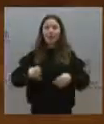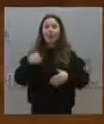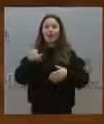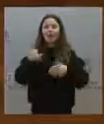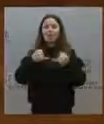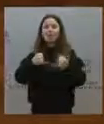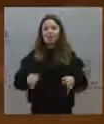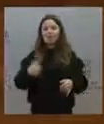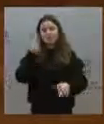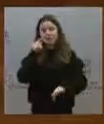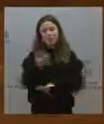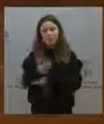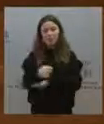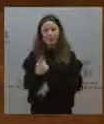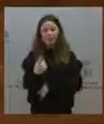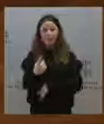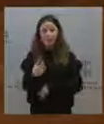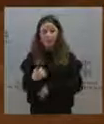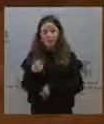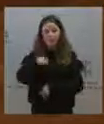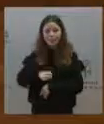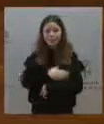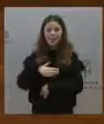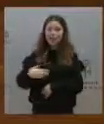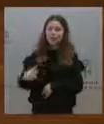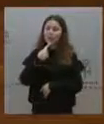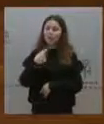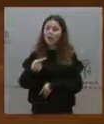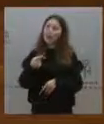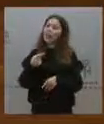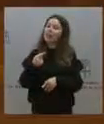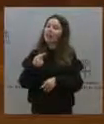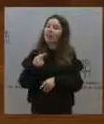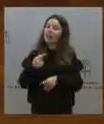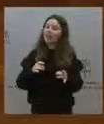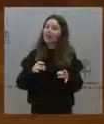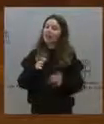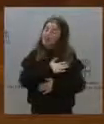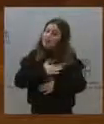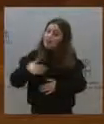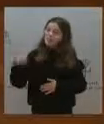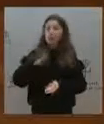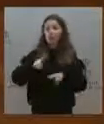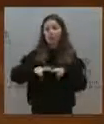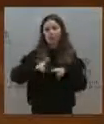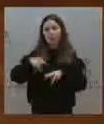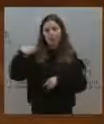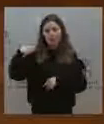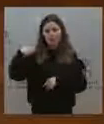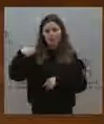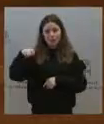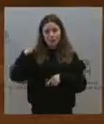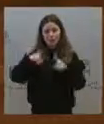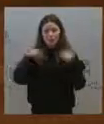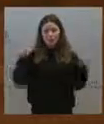también queremos trasladarle nuestros mejores deseos al presidente del Principado de Asturias para su pronta recuperación, así como para todos los diputados